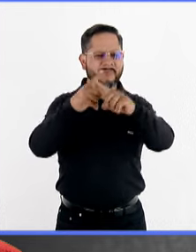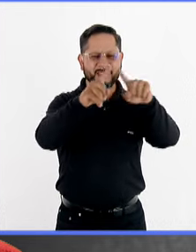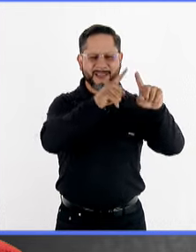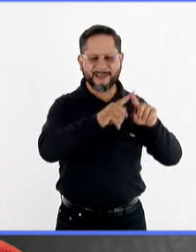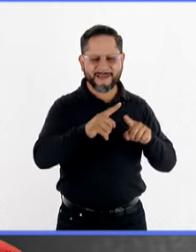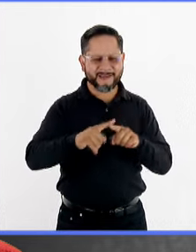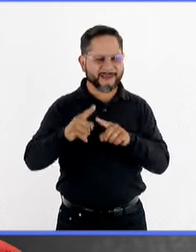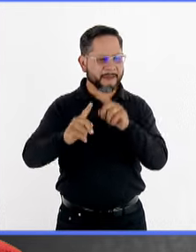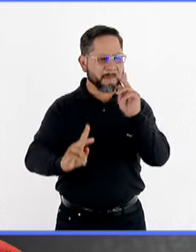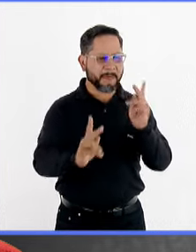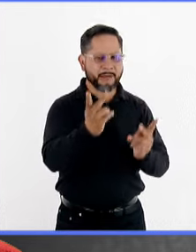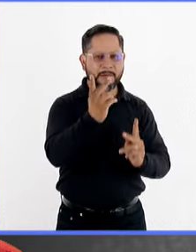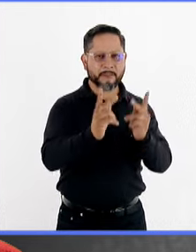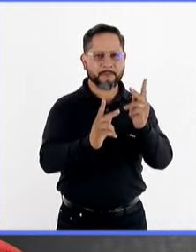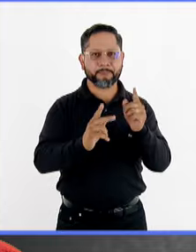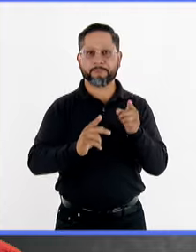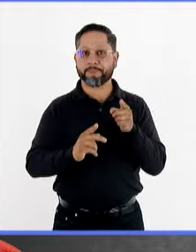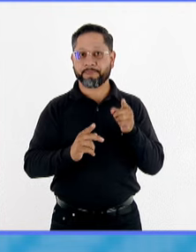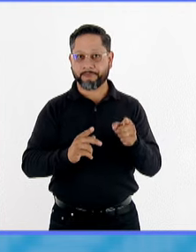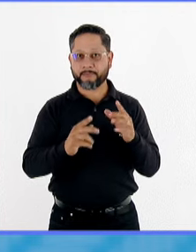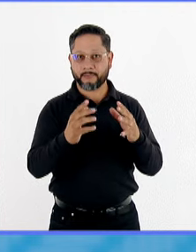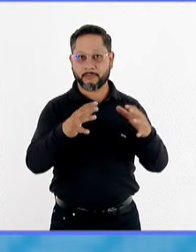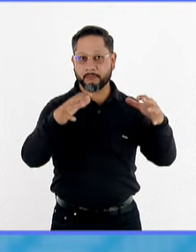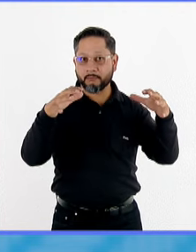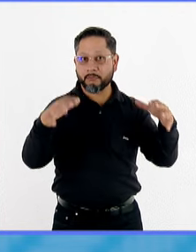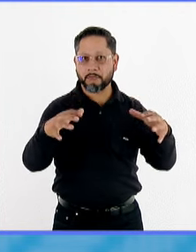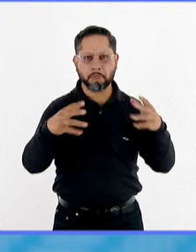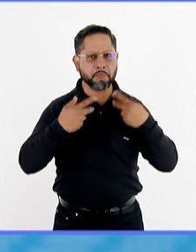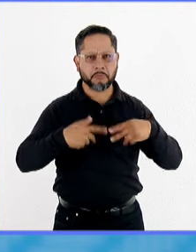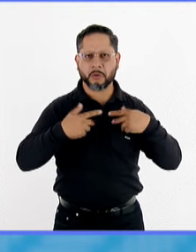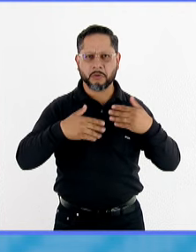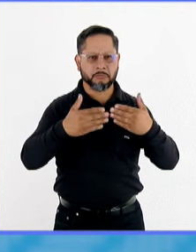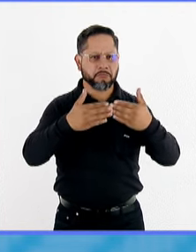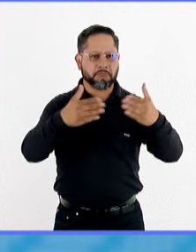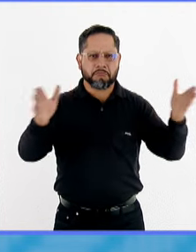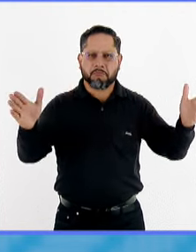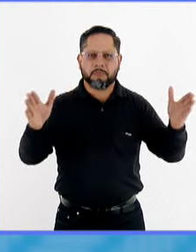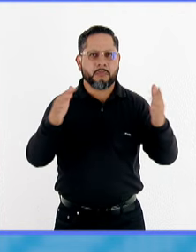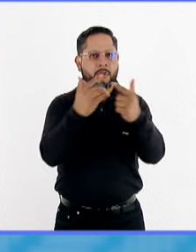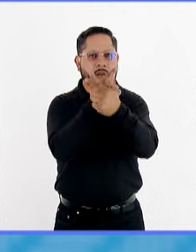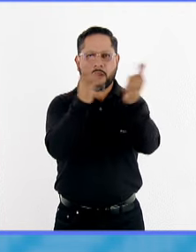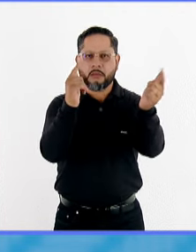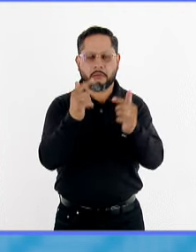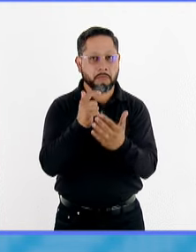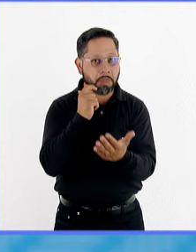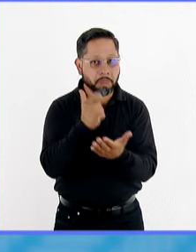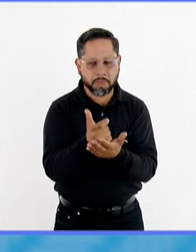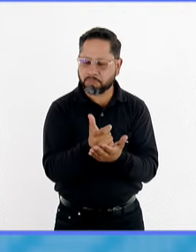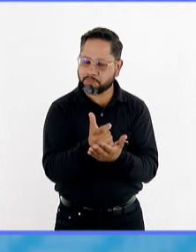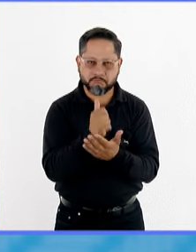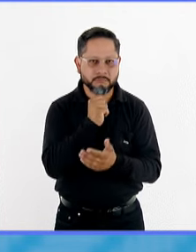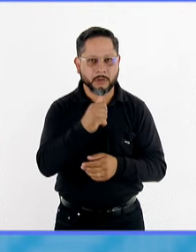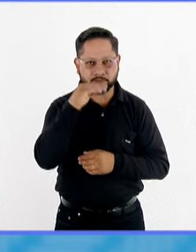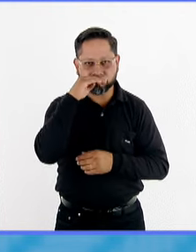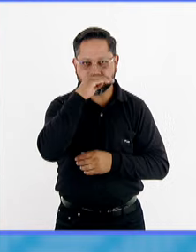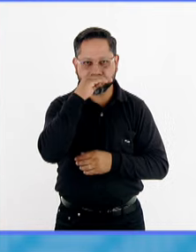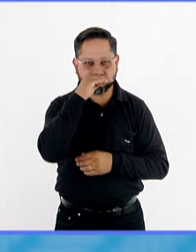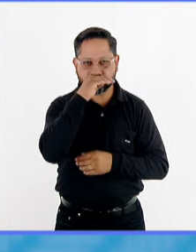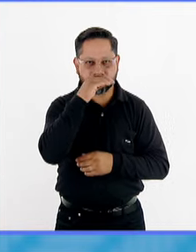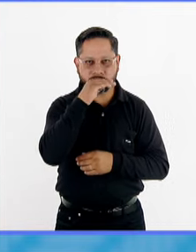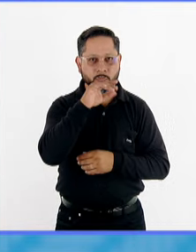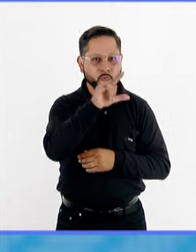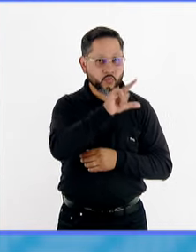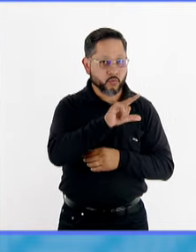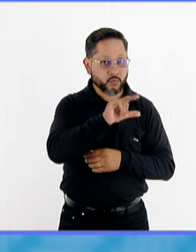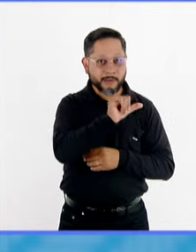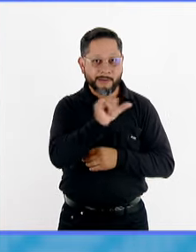Y el Jardín Botánico está abierto a todo público, la entrada es gratuita, y estamos abiertos de